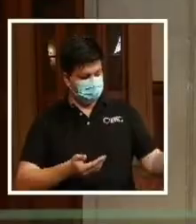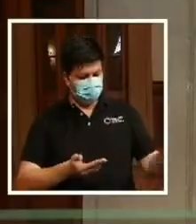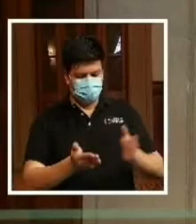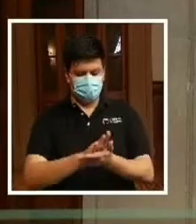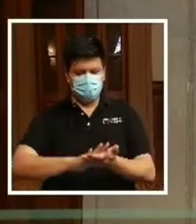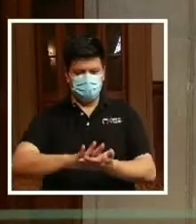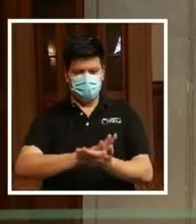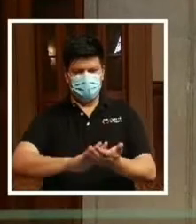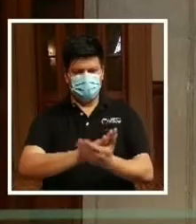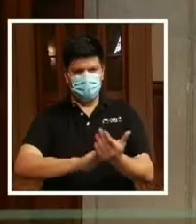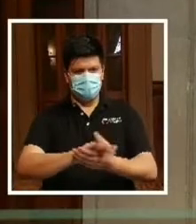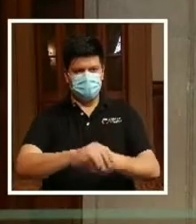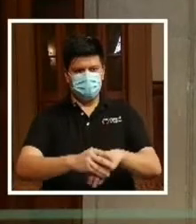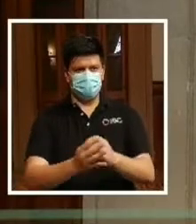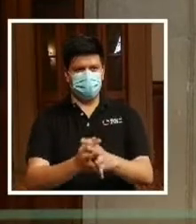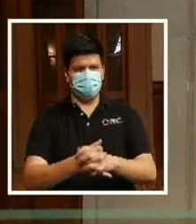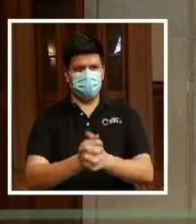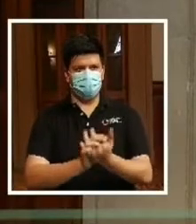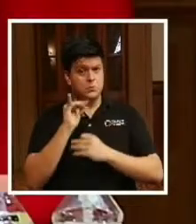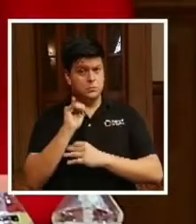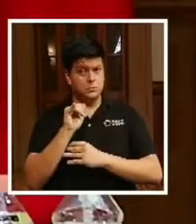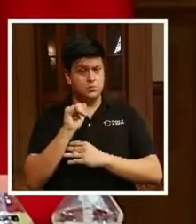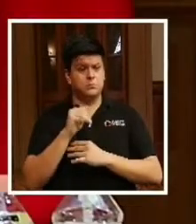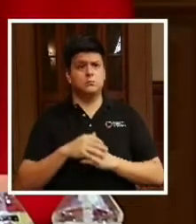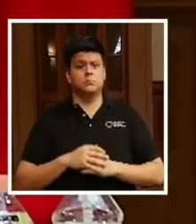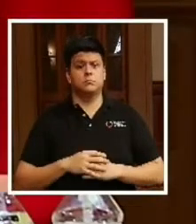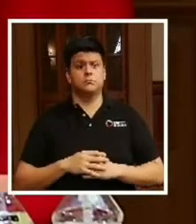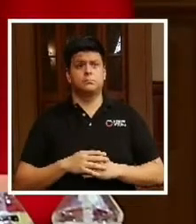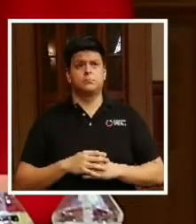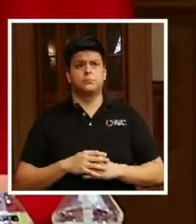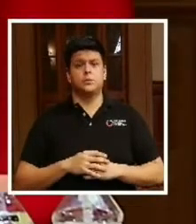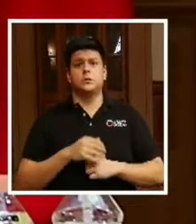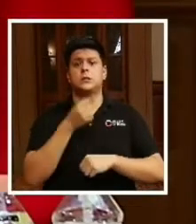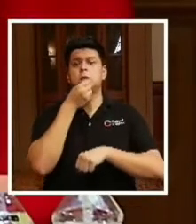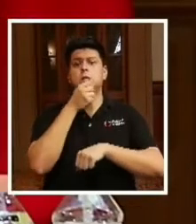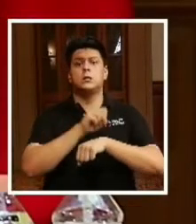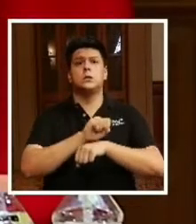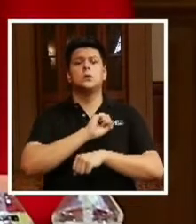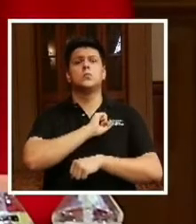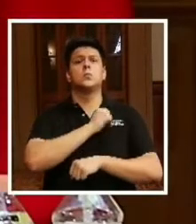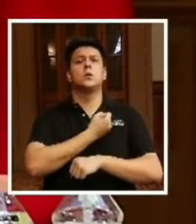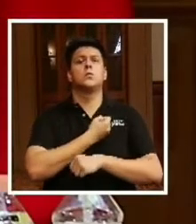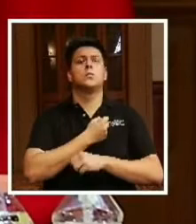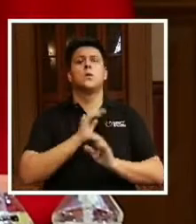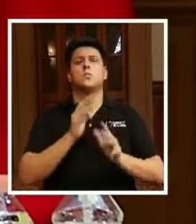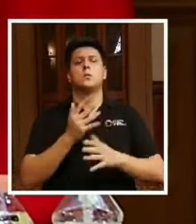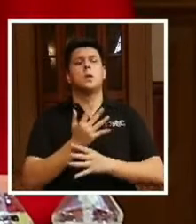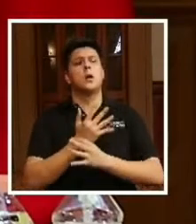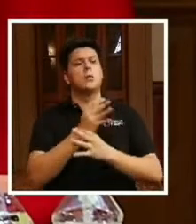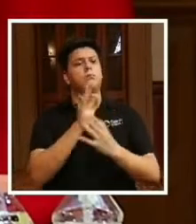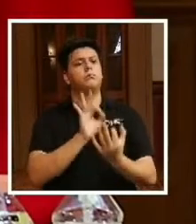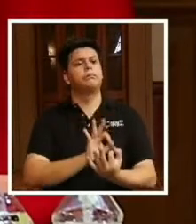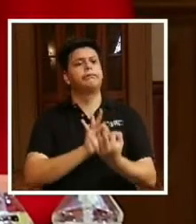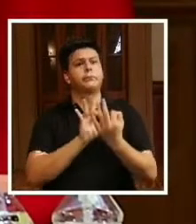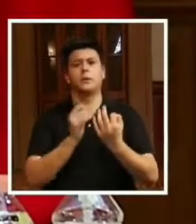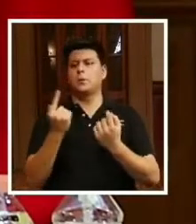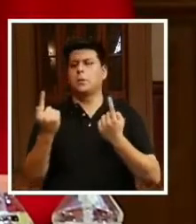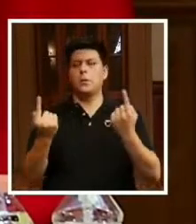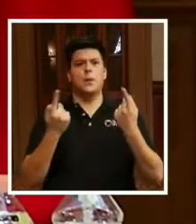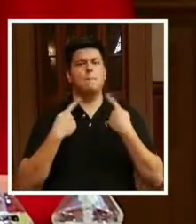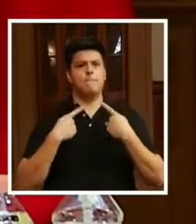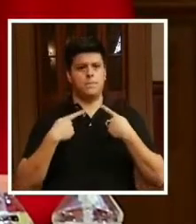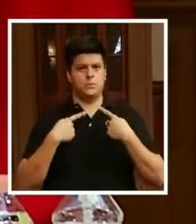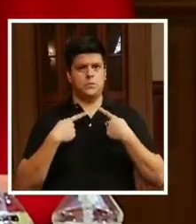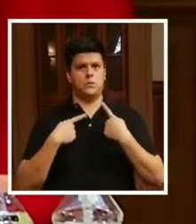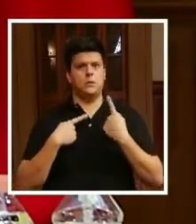subdirectora del hospital metropolitano amalia becerra el secretario ya se entrevistó con ambas partes tanto la